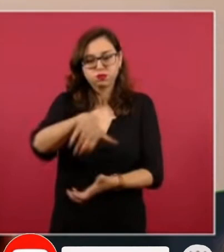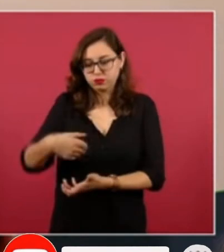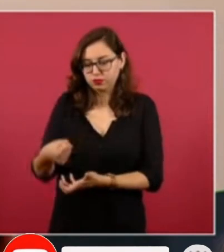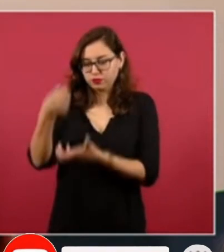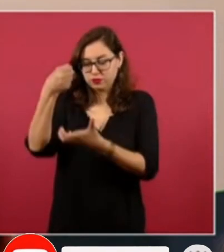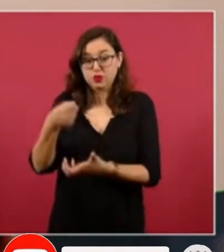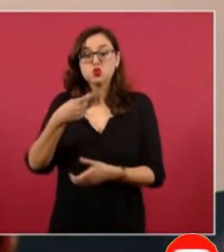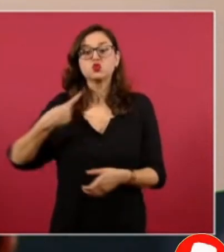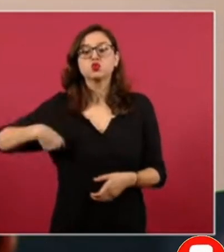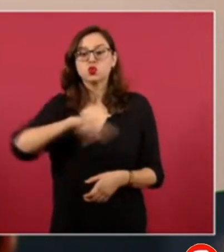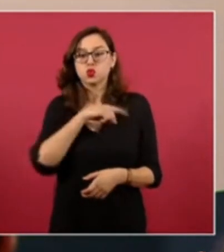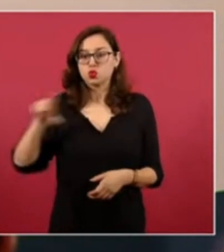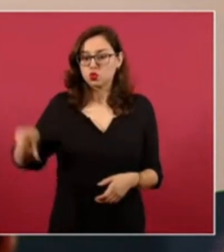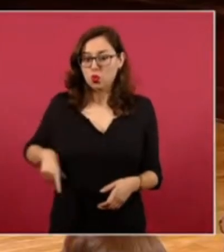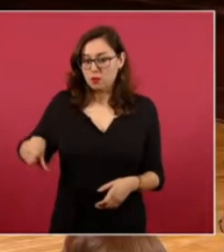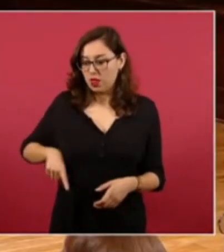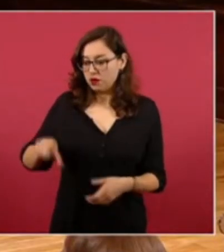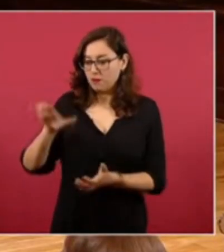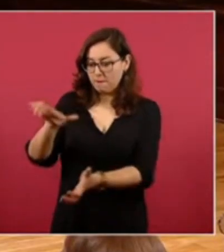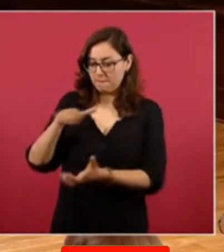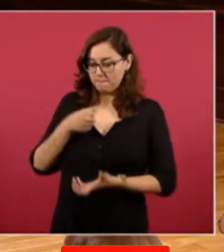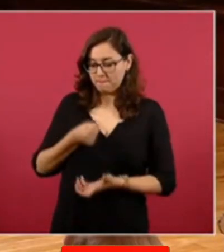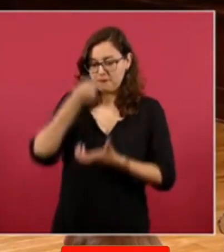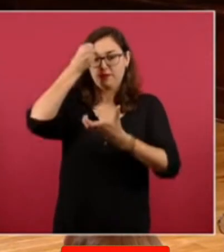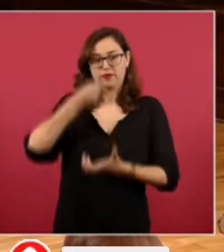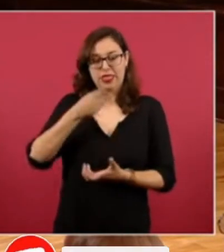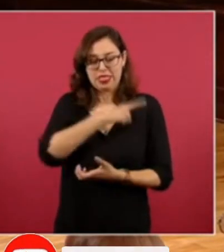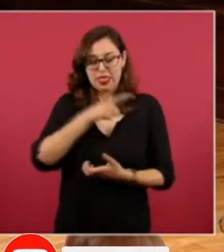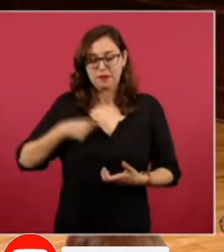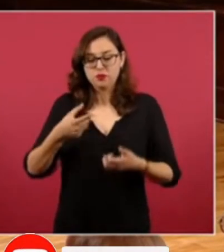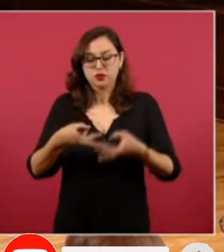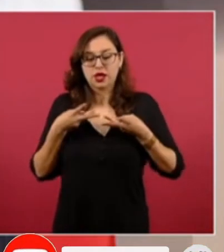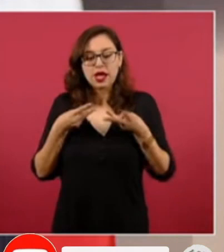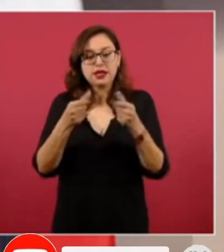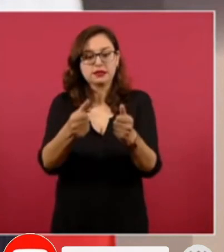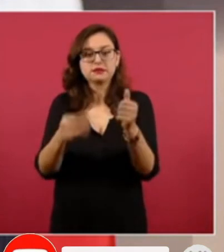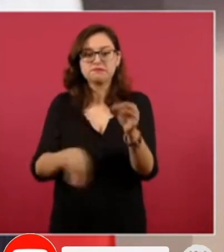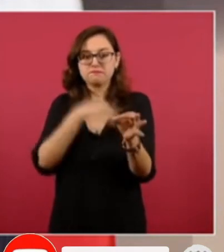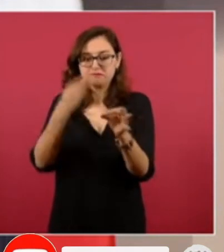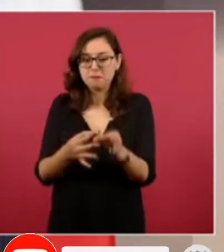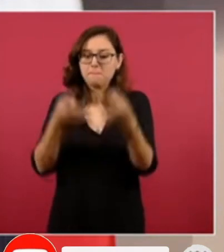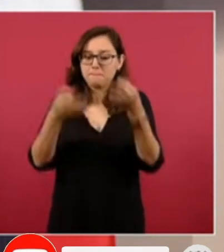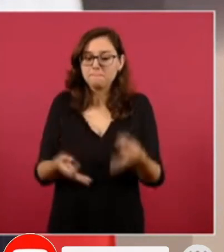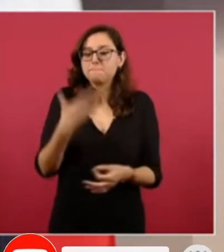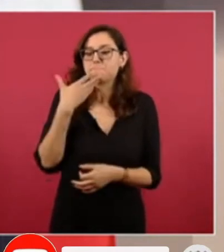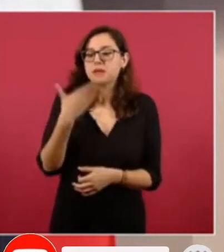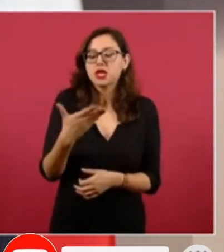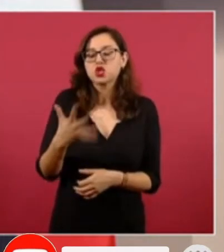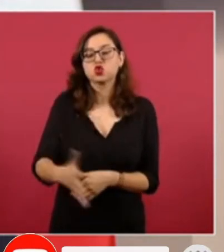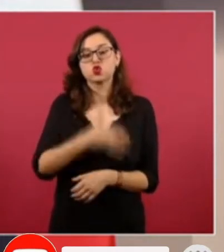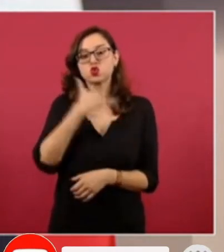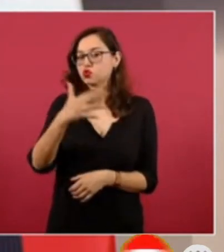buen uso, un buen manejo de esos ingresos, que no haya corrupción,